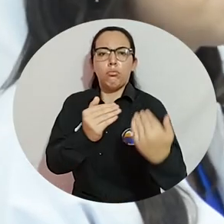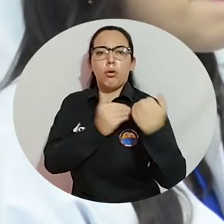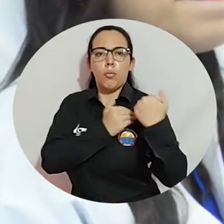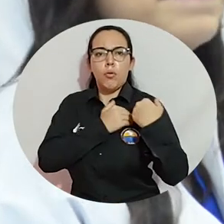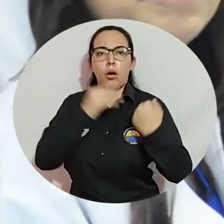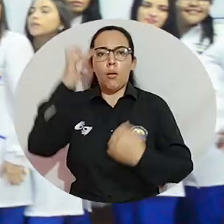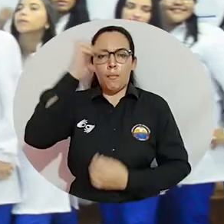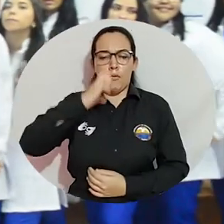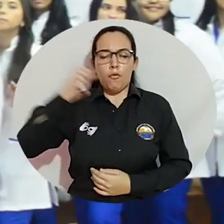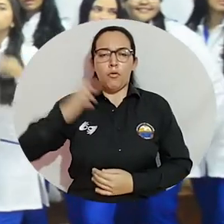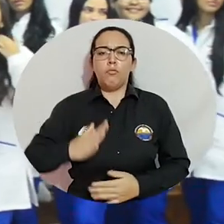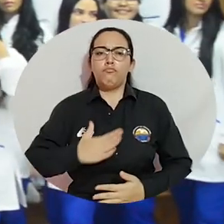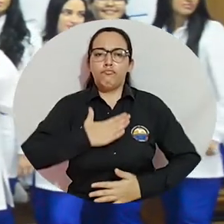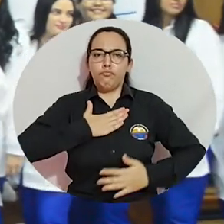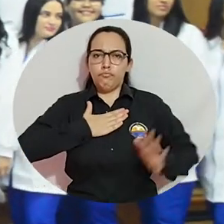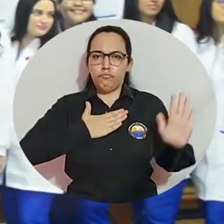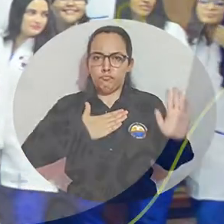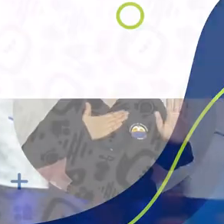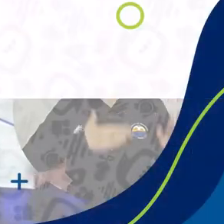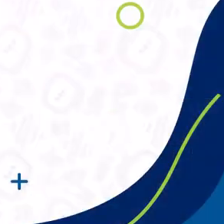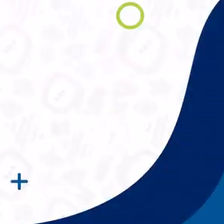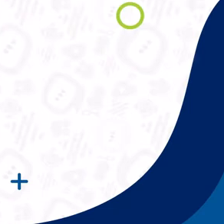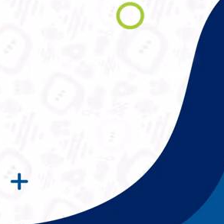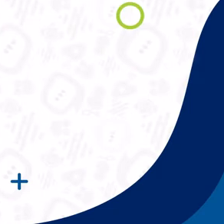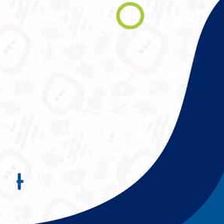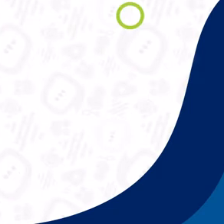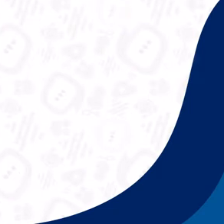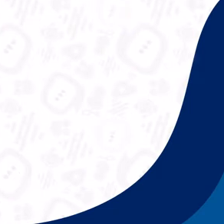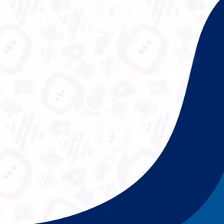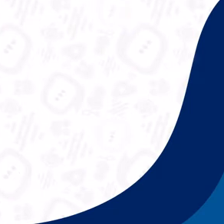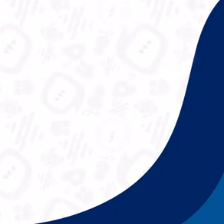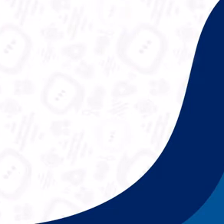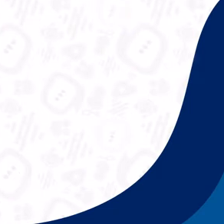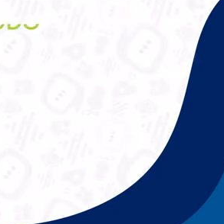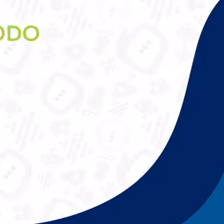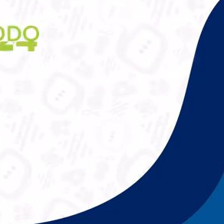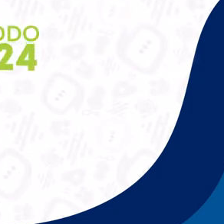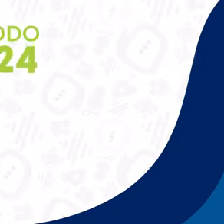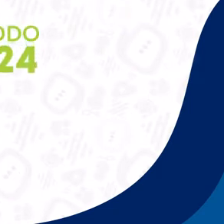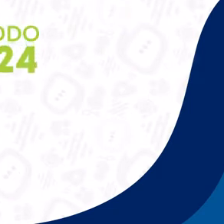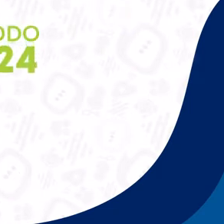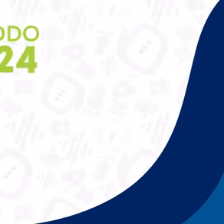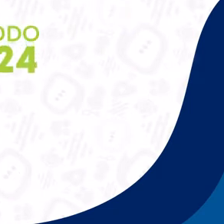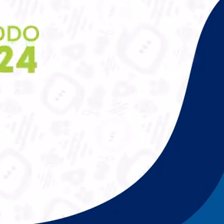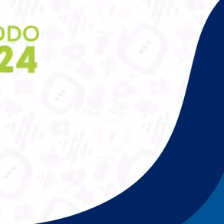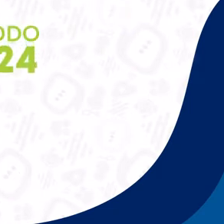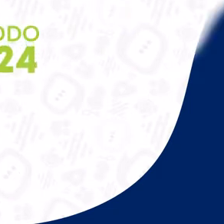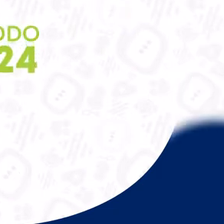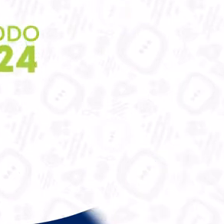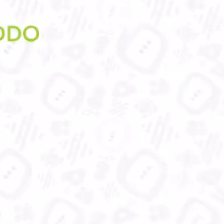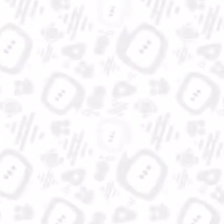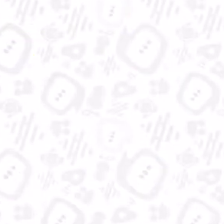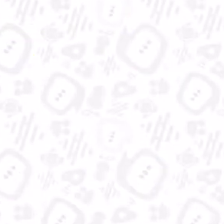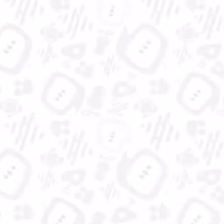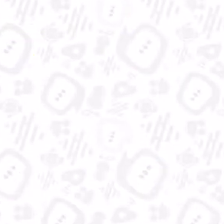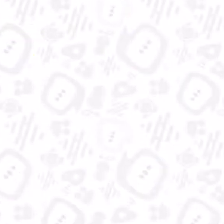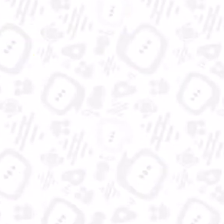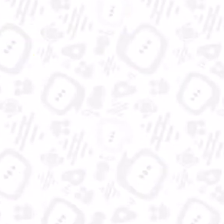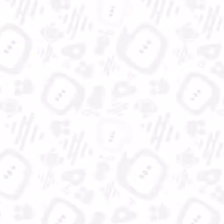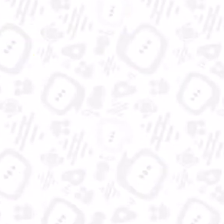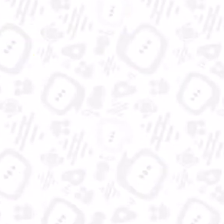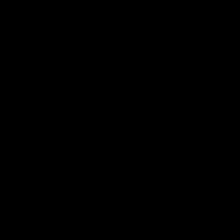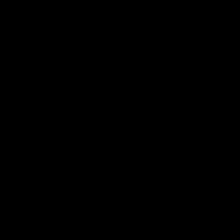responsabilidad por su profesión diversidad de magdalena aún más incluyente e innovadora